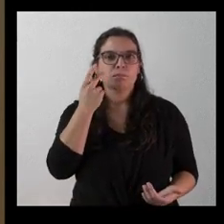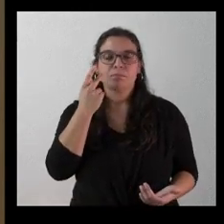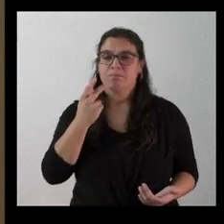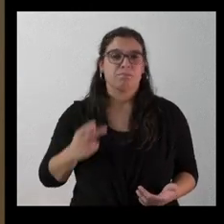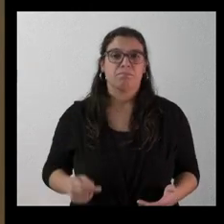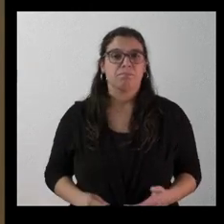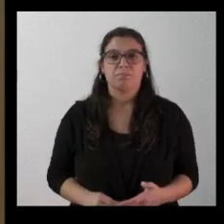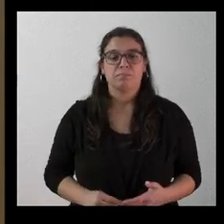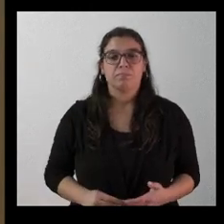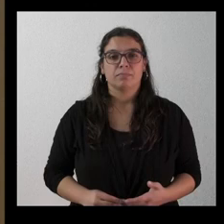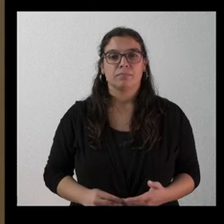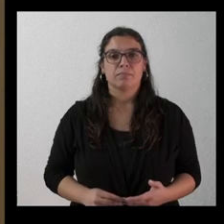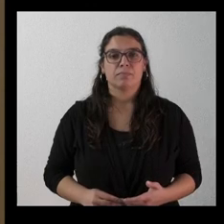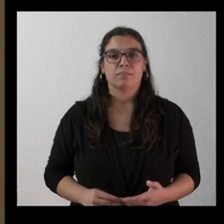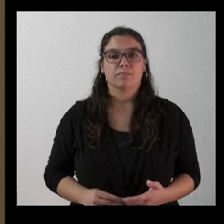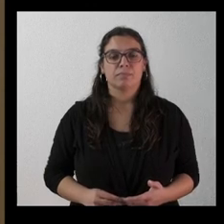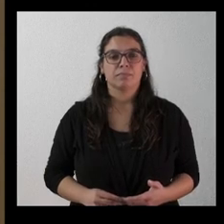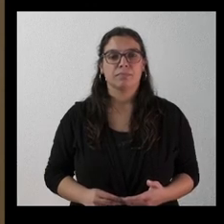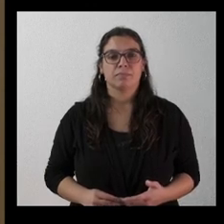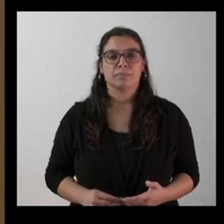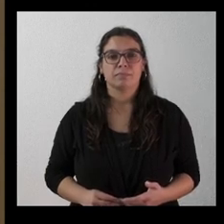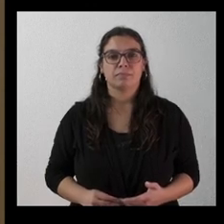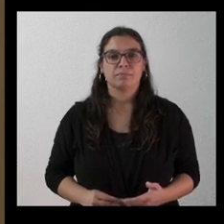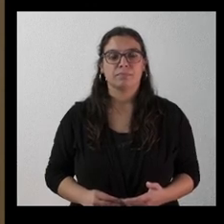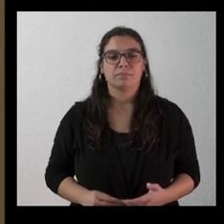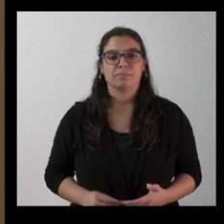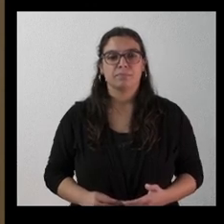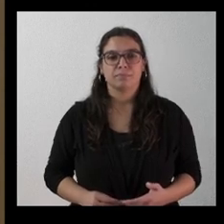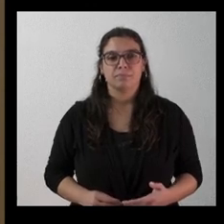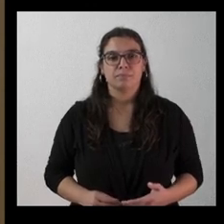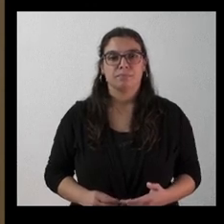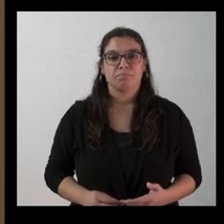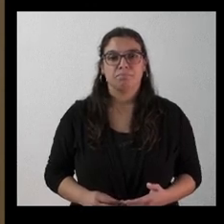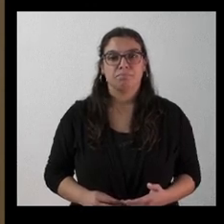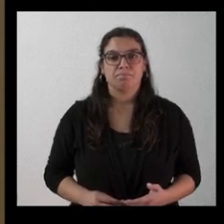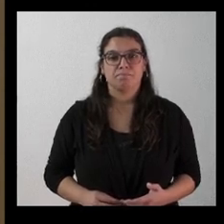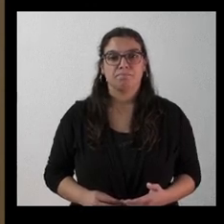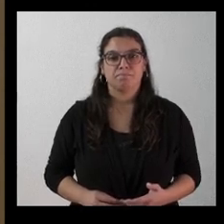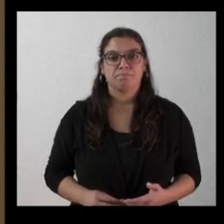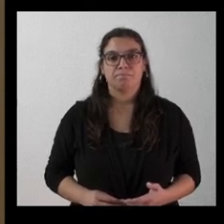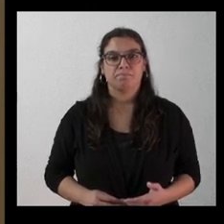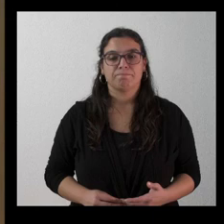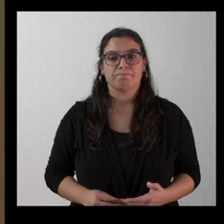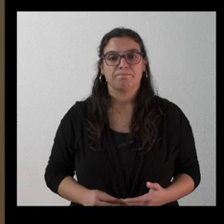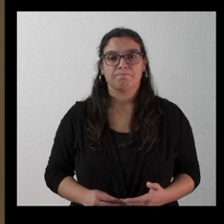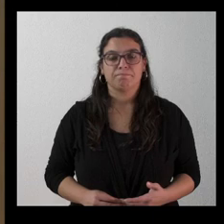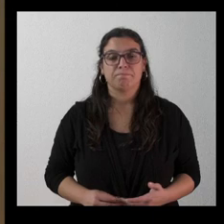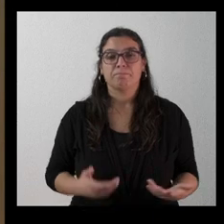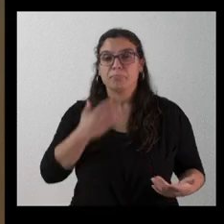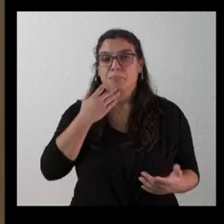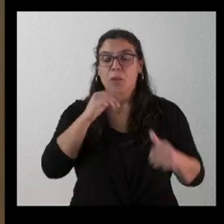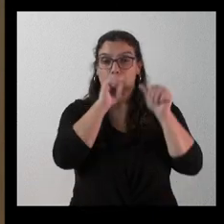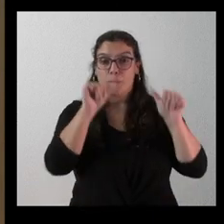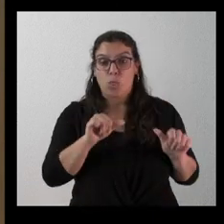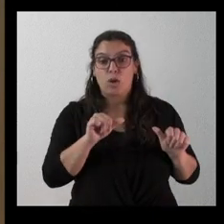ha habido en los últimos años eso se note mucho en las cuentas es decir si no hay un nuevo modelo y sigue vigente